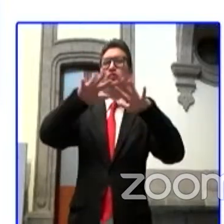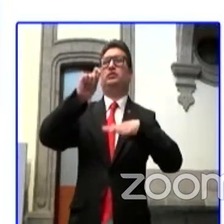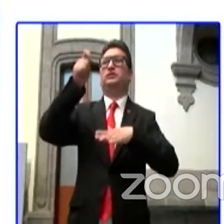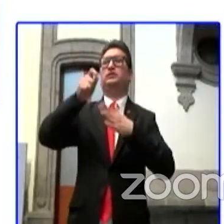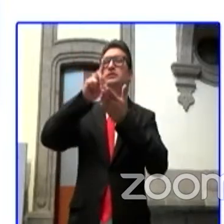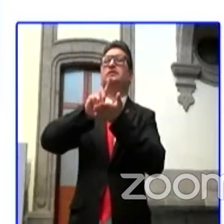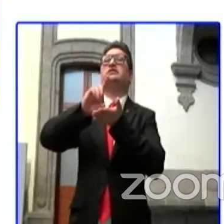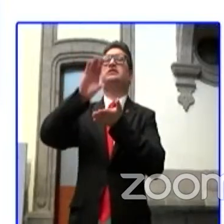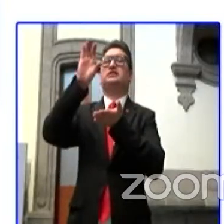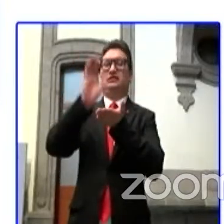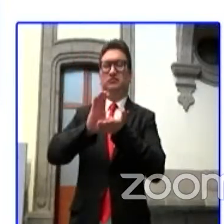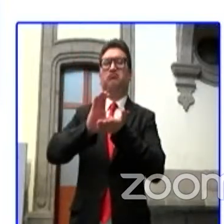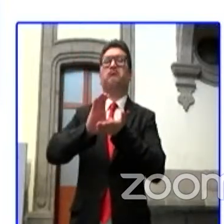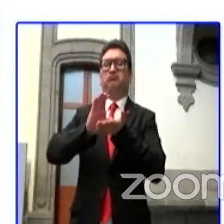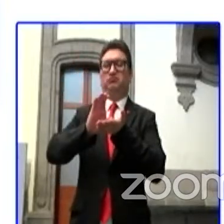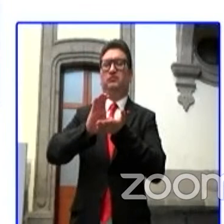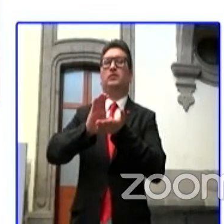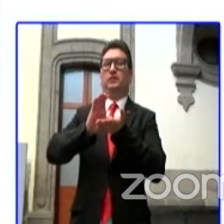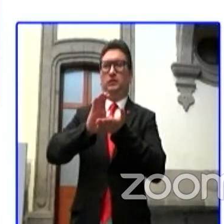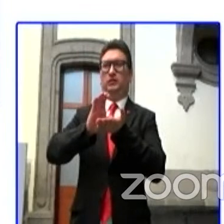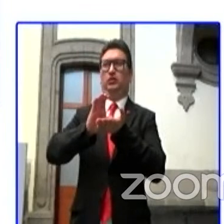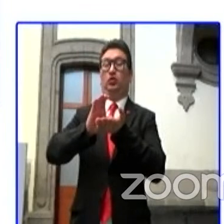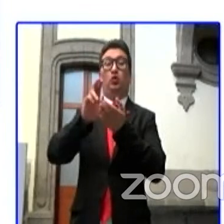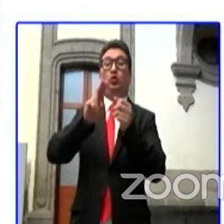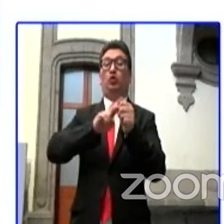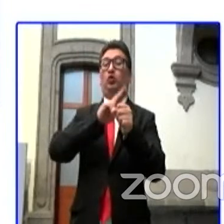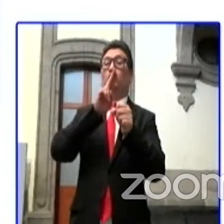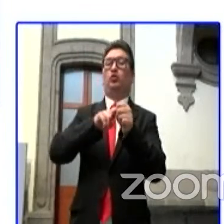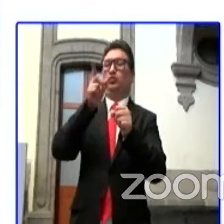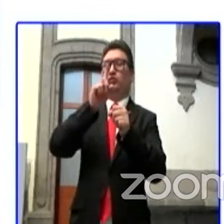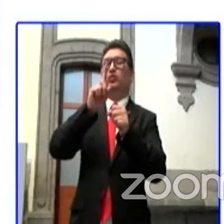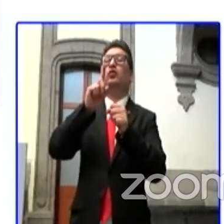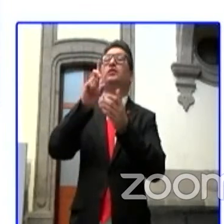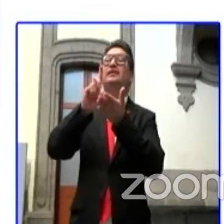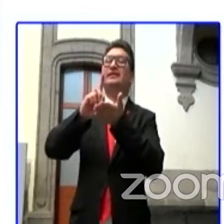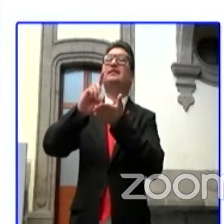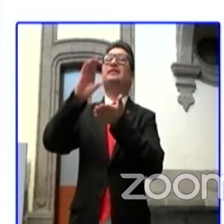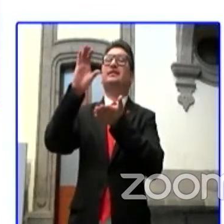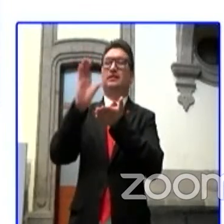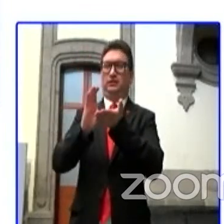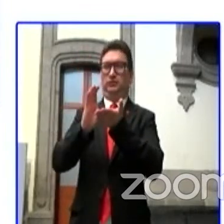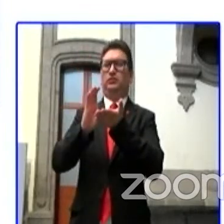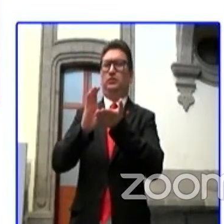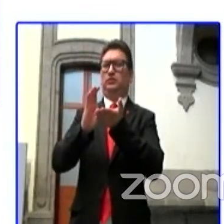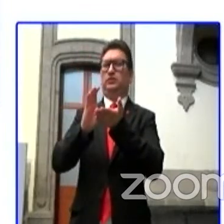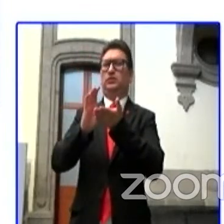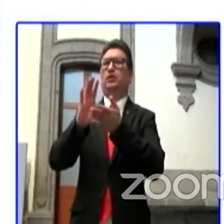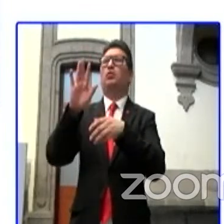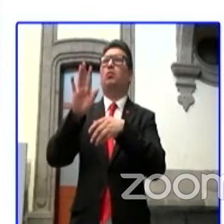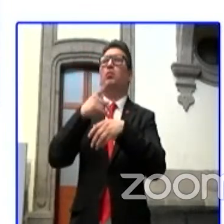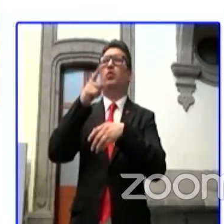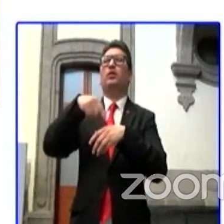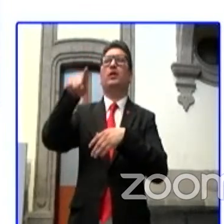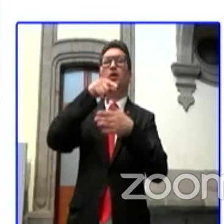Es una sociedad no normal, tiene discapacidad. Tiene